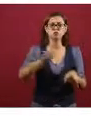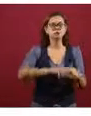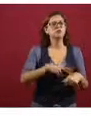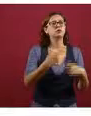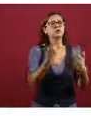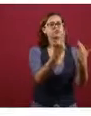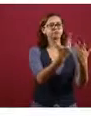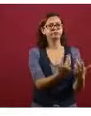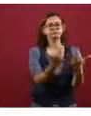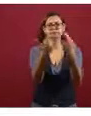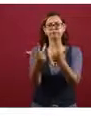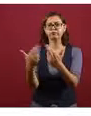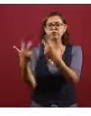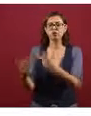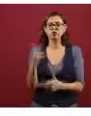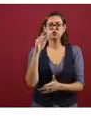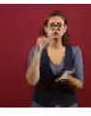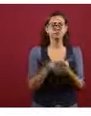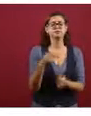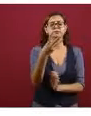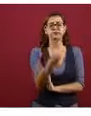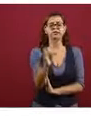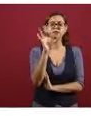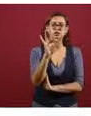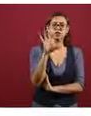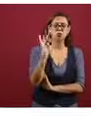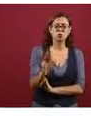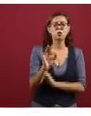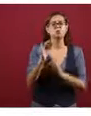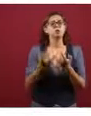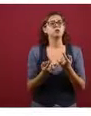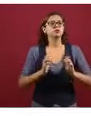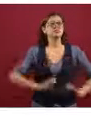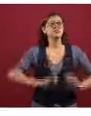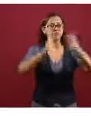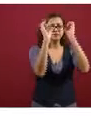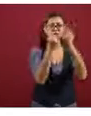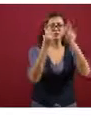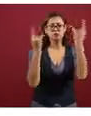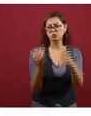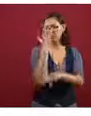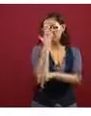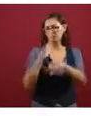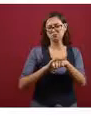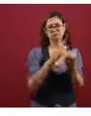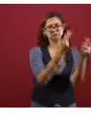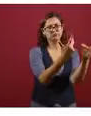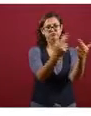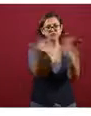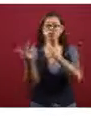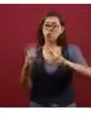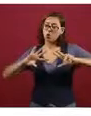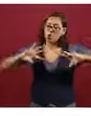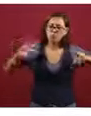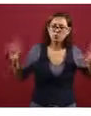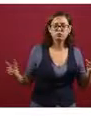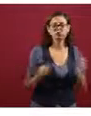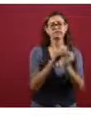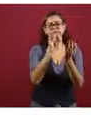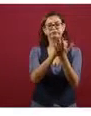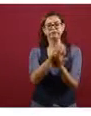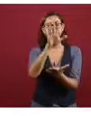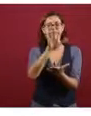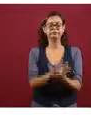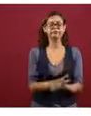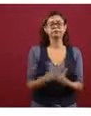y 2.340 edificios históricos afectados. Todos estos inmuebles dañados se registraron en